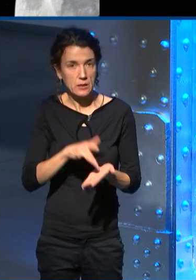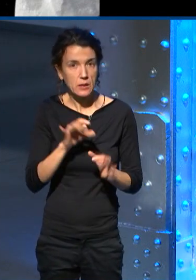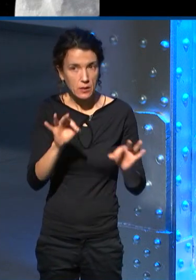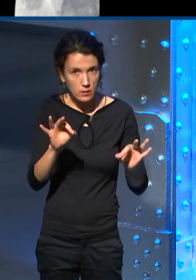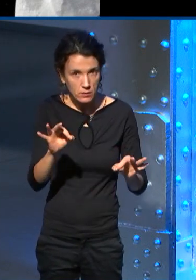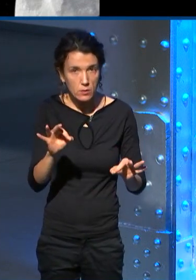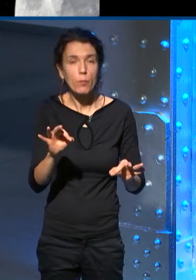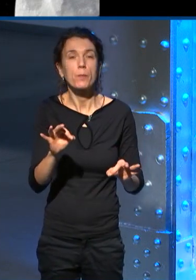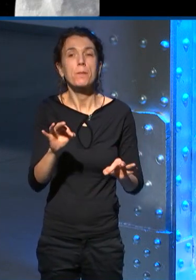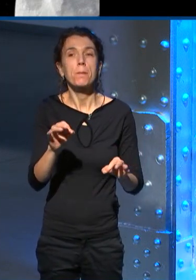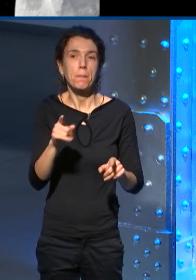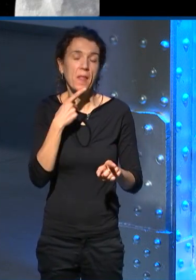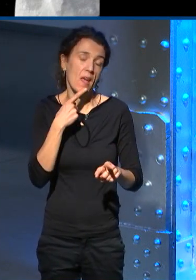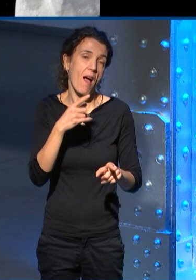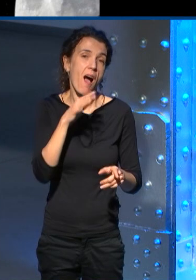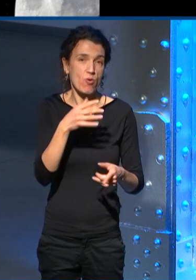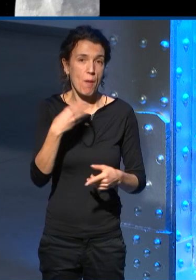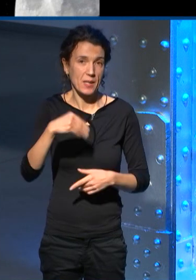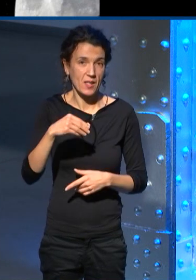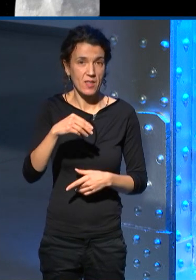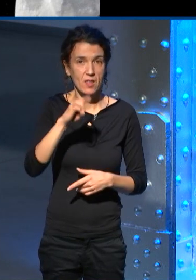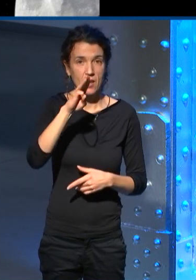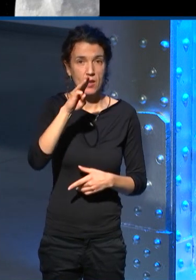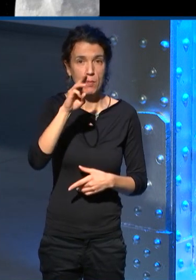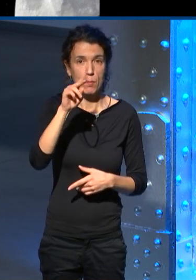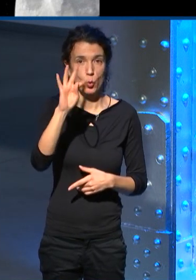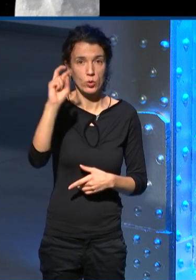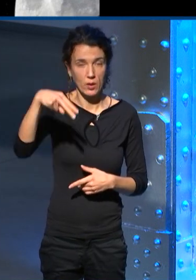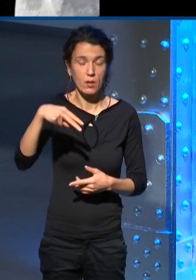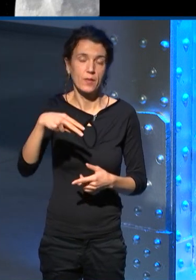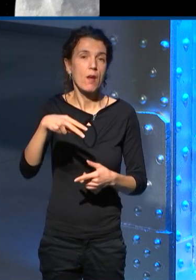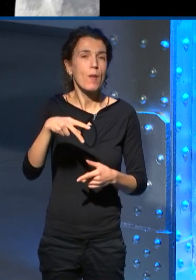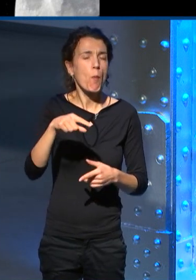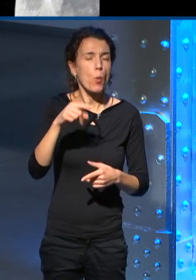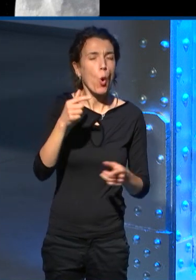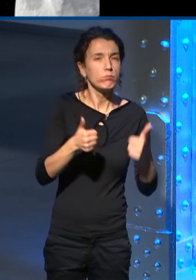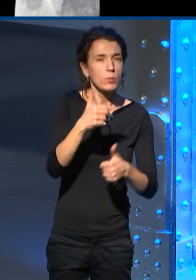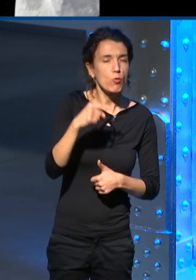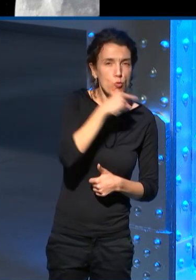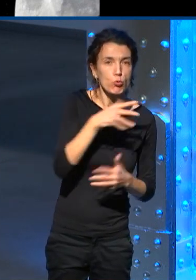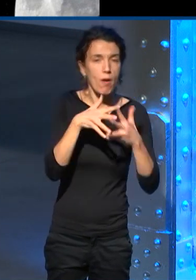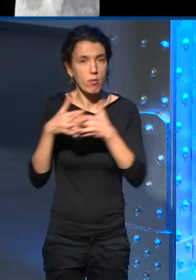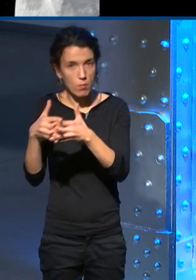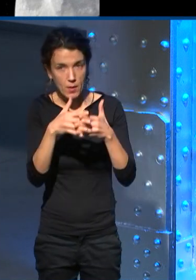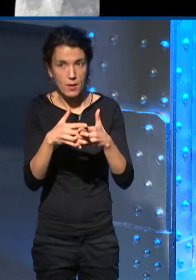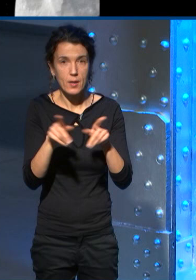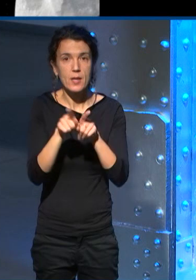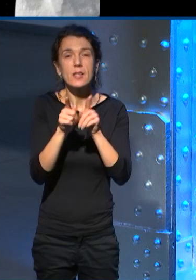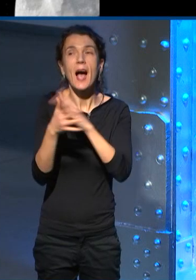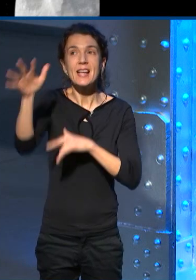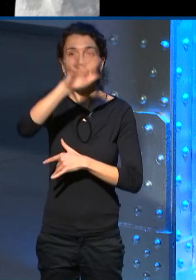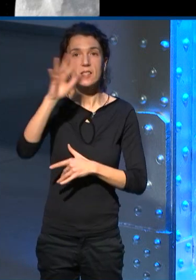estoy resucitado, Putin. Entre Rusia y Estados Unidos. ¿Por qué? Porque espacio significa cooperación